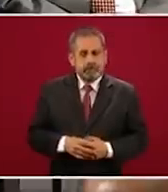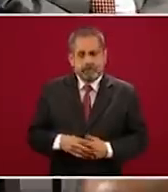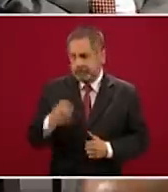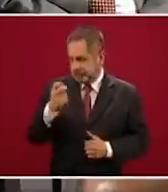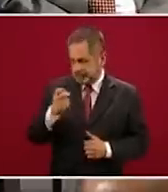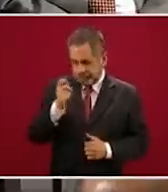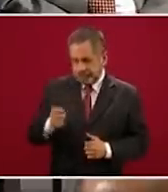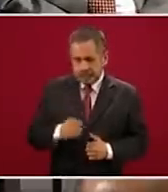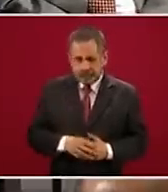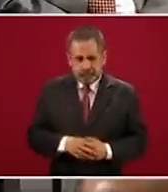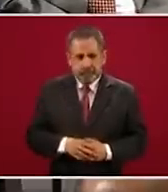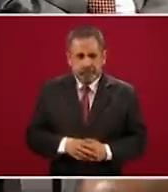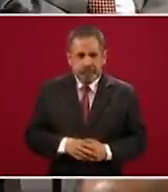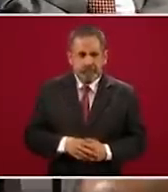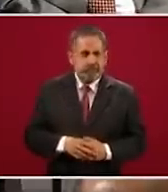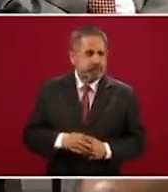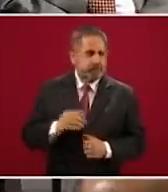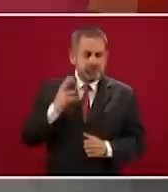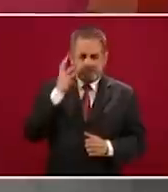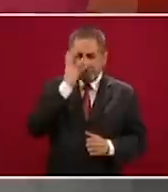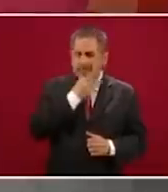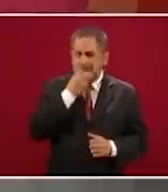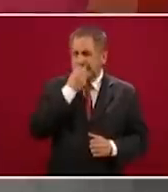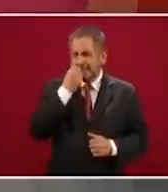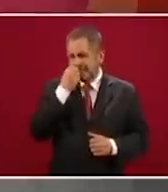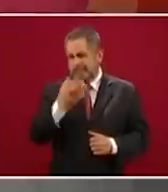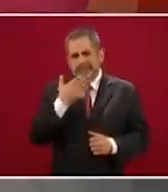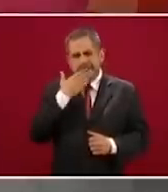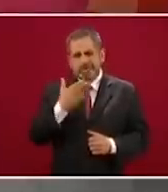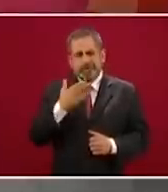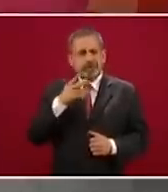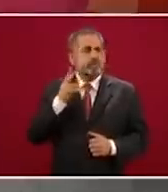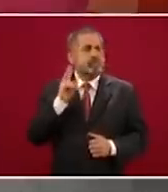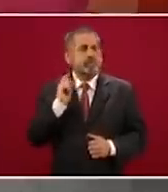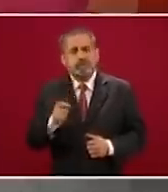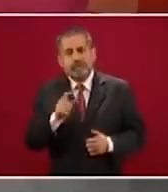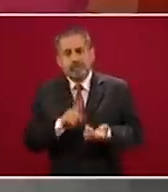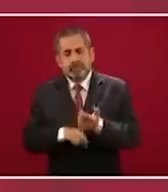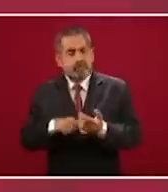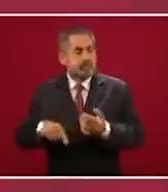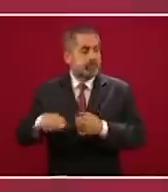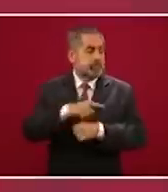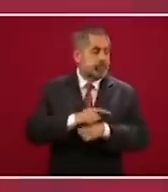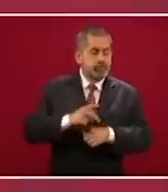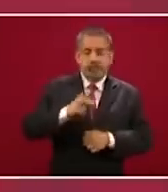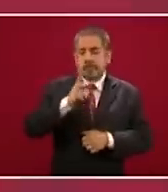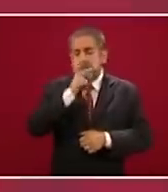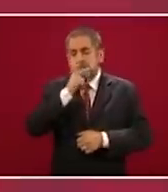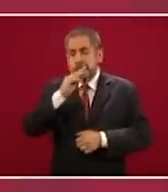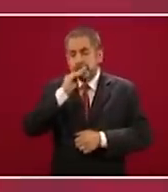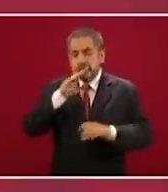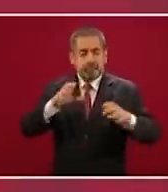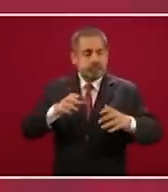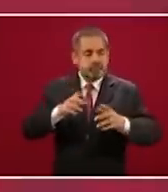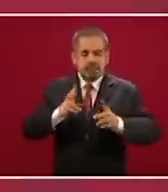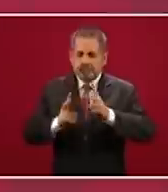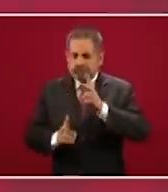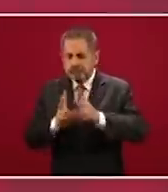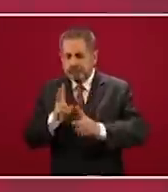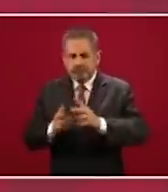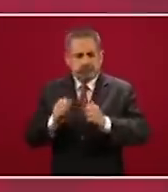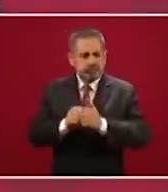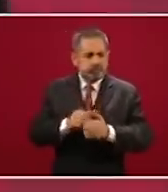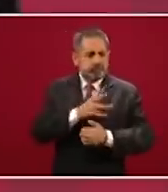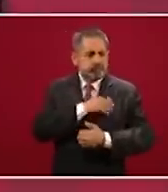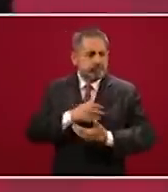Es algo bellísimo ver a los padres cargando a sus